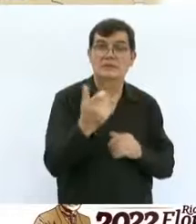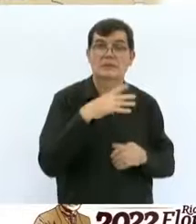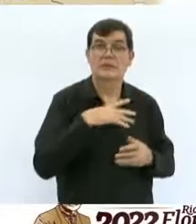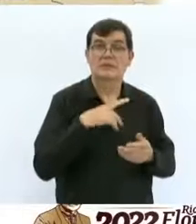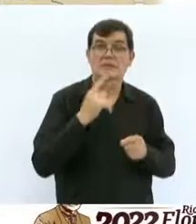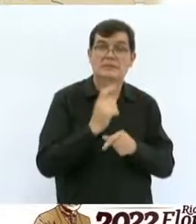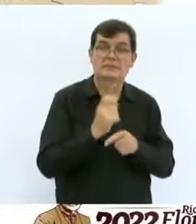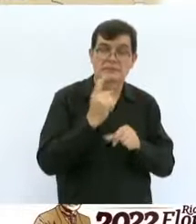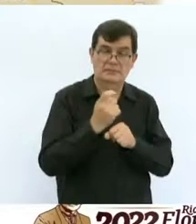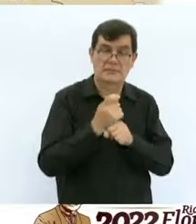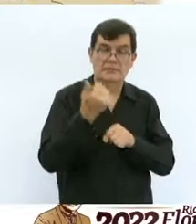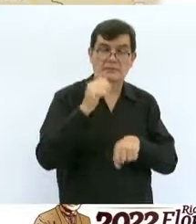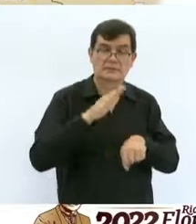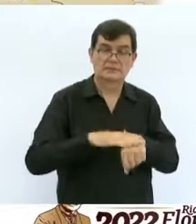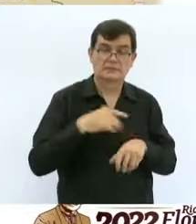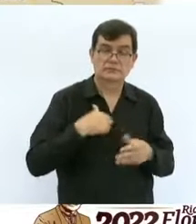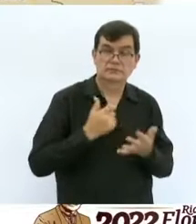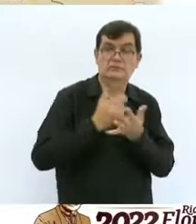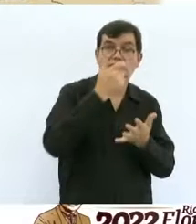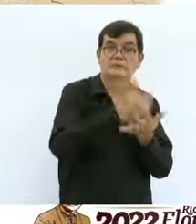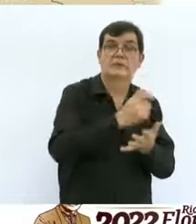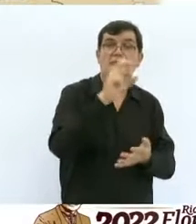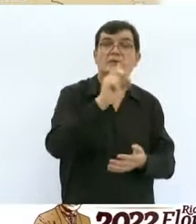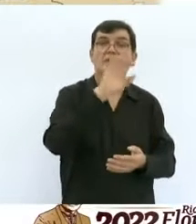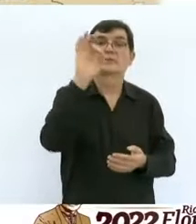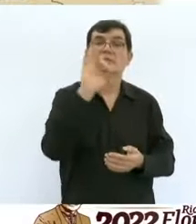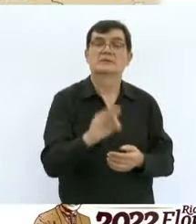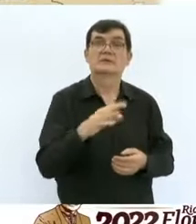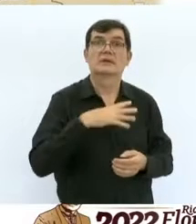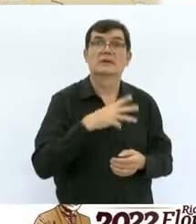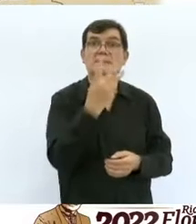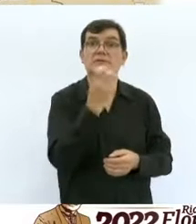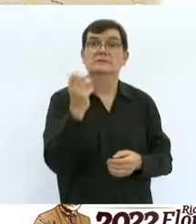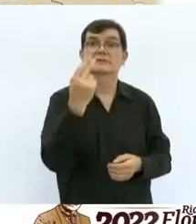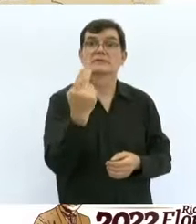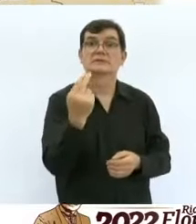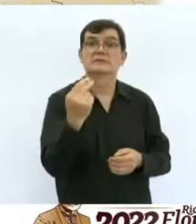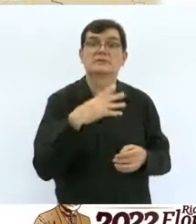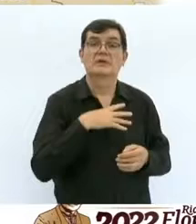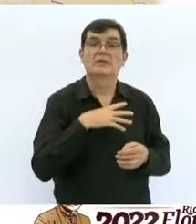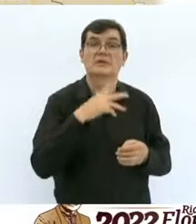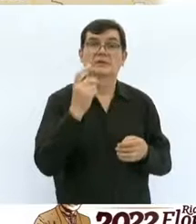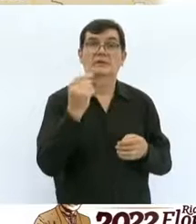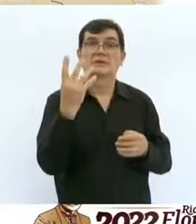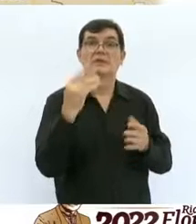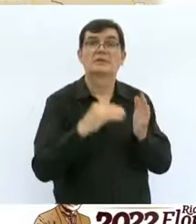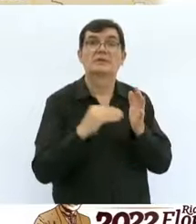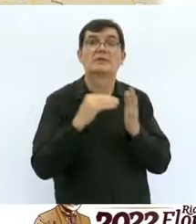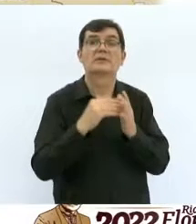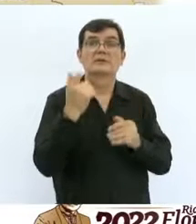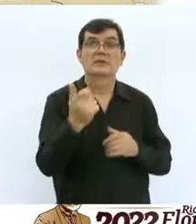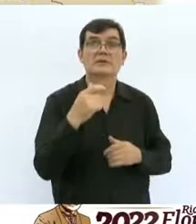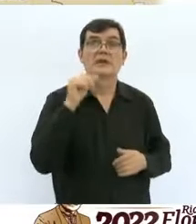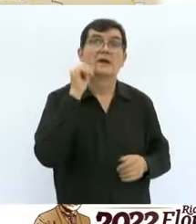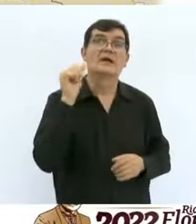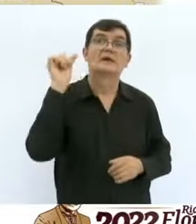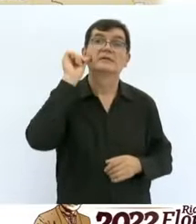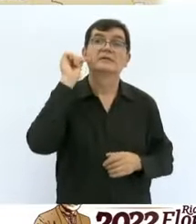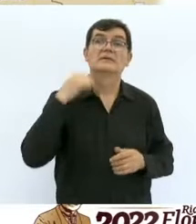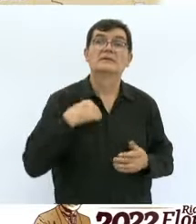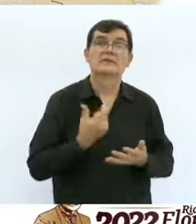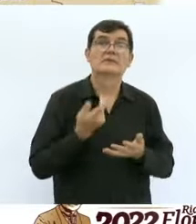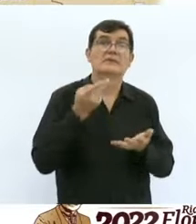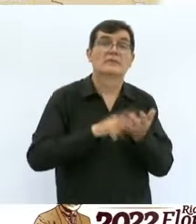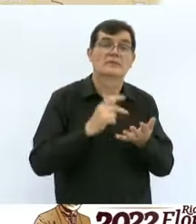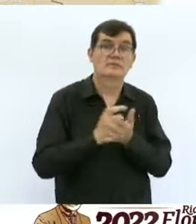una primera administración que se dio por el 30 por ciento que son 325 puntos 4 millones de pesos y el día de ayer se dio la